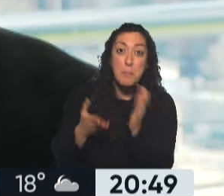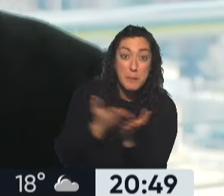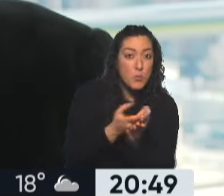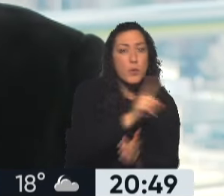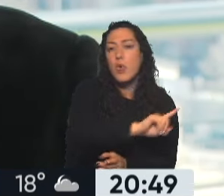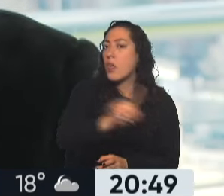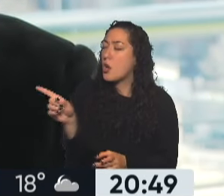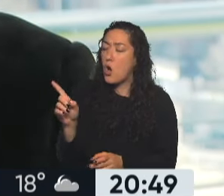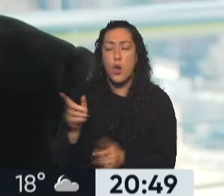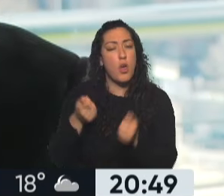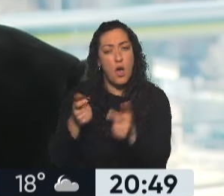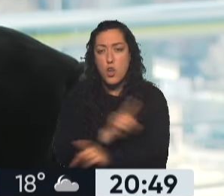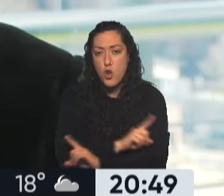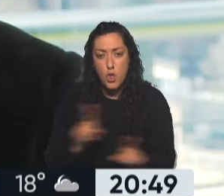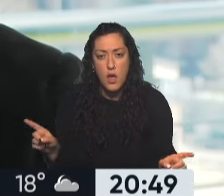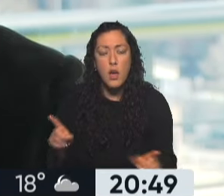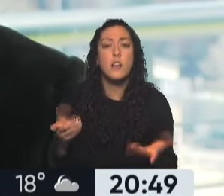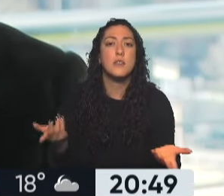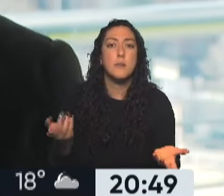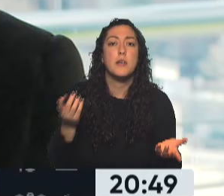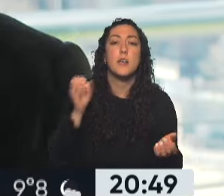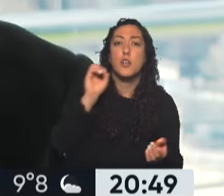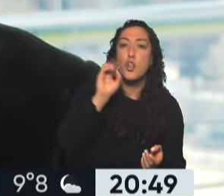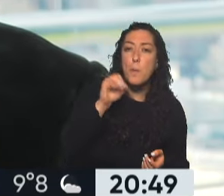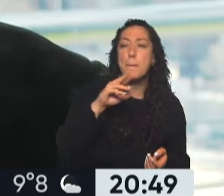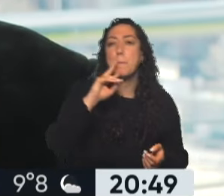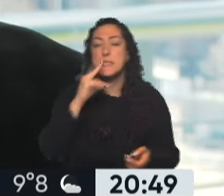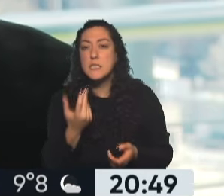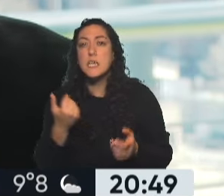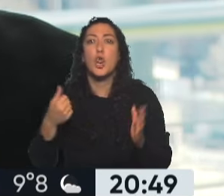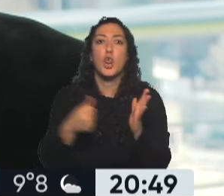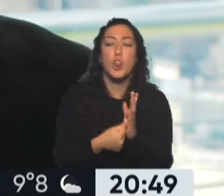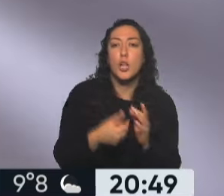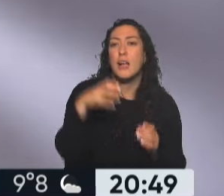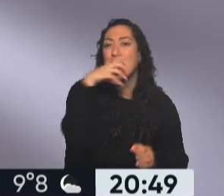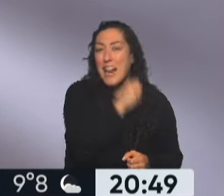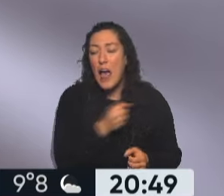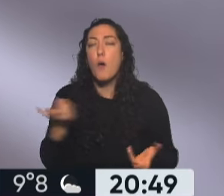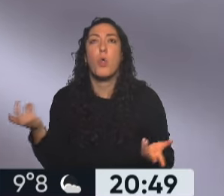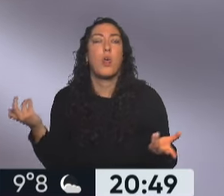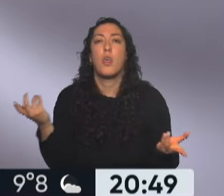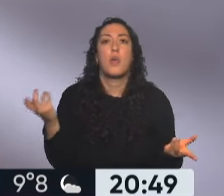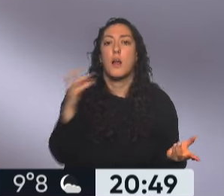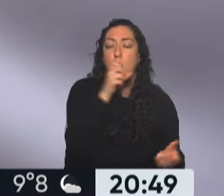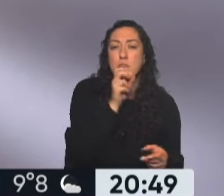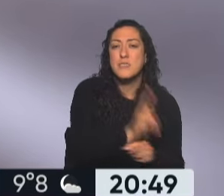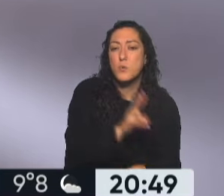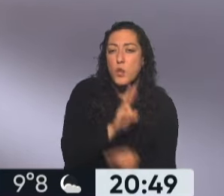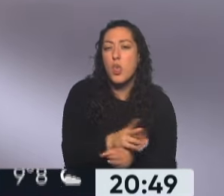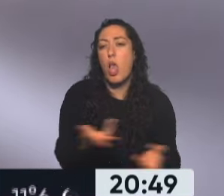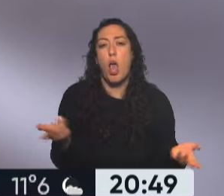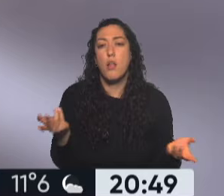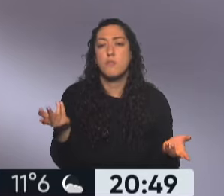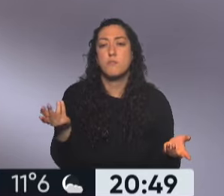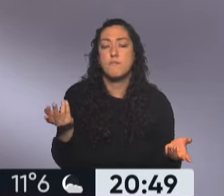resistan. Obviamente, usuario, password, token, código de seguridad, empleen la